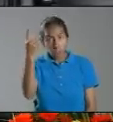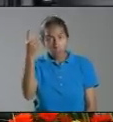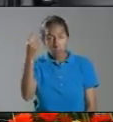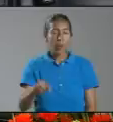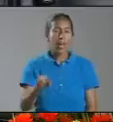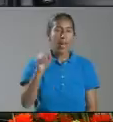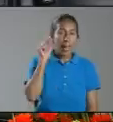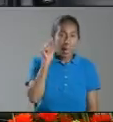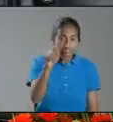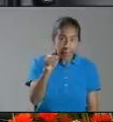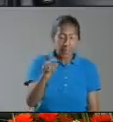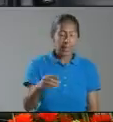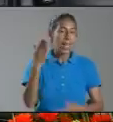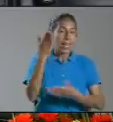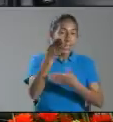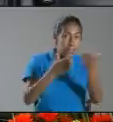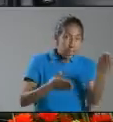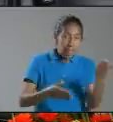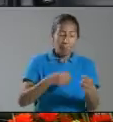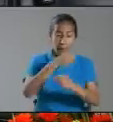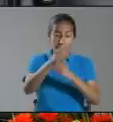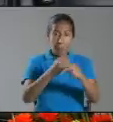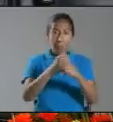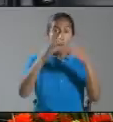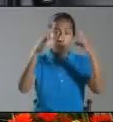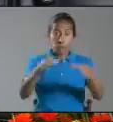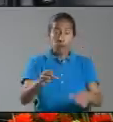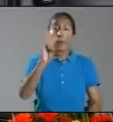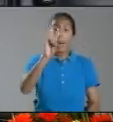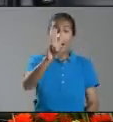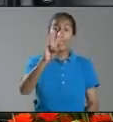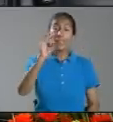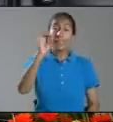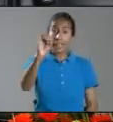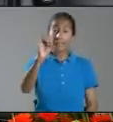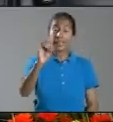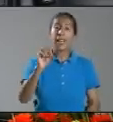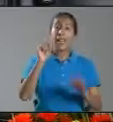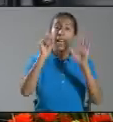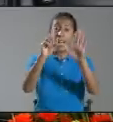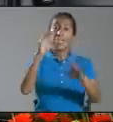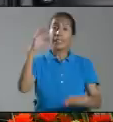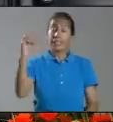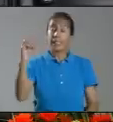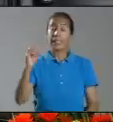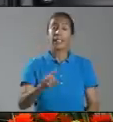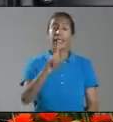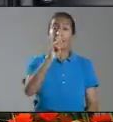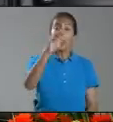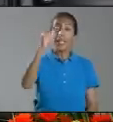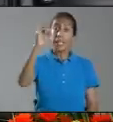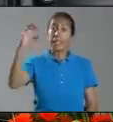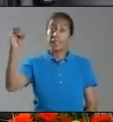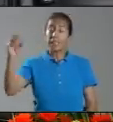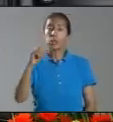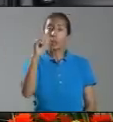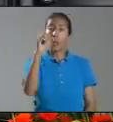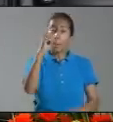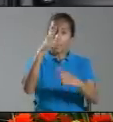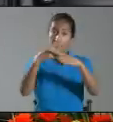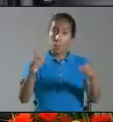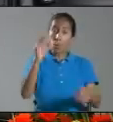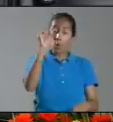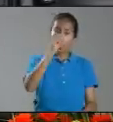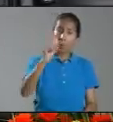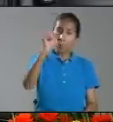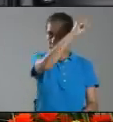ese lleva fruto al 30, al 60 y al 100 por uno. Pero los otros tres no dieron fruto, porque